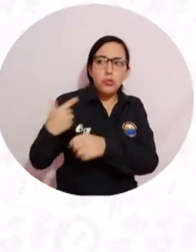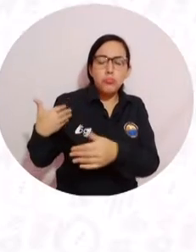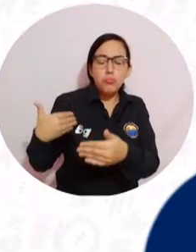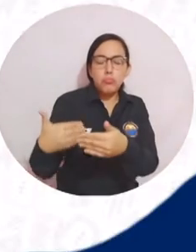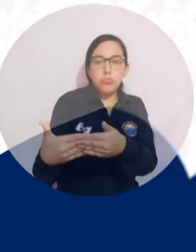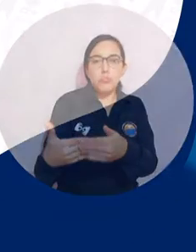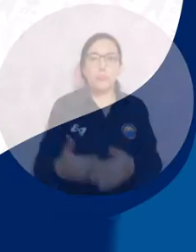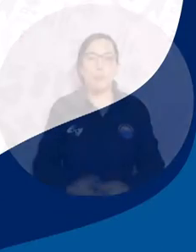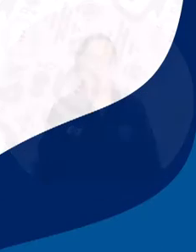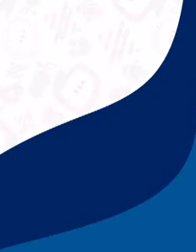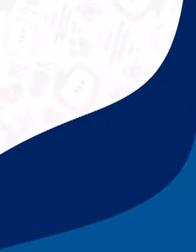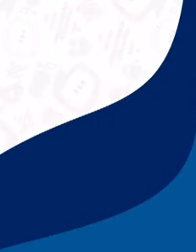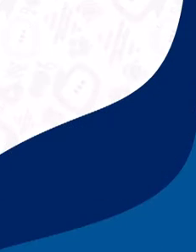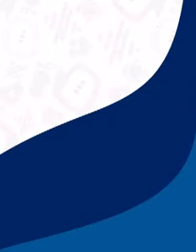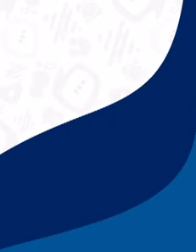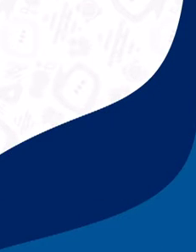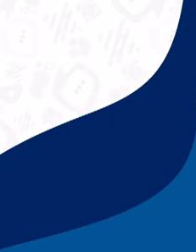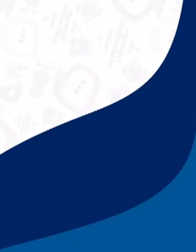años.